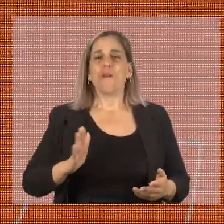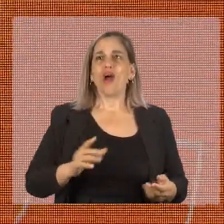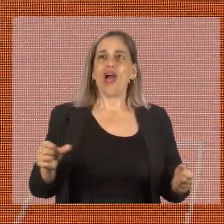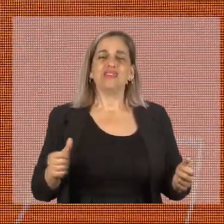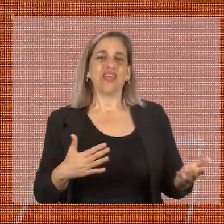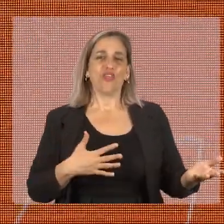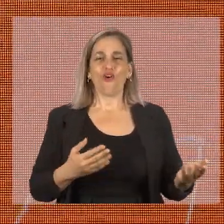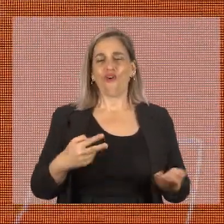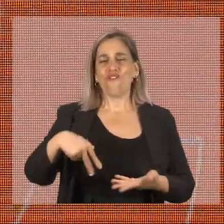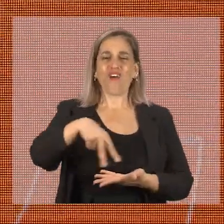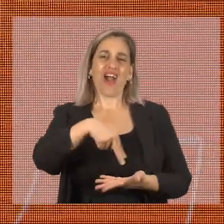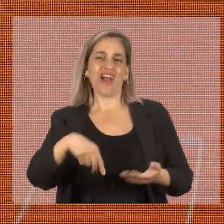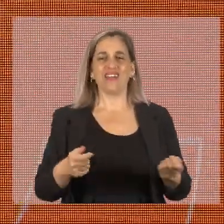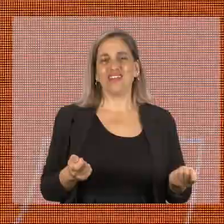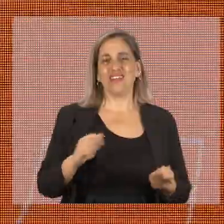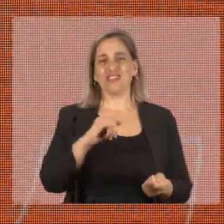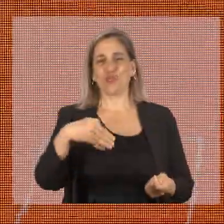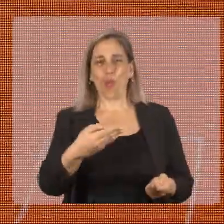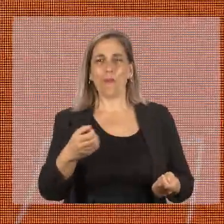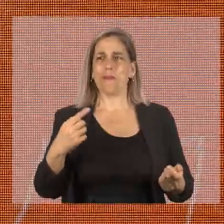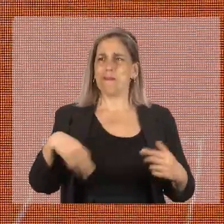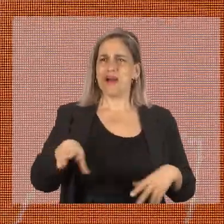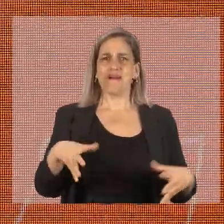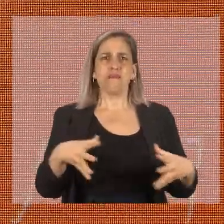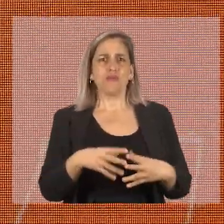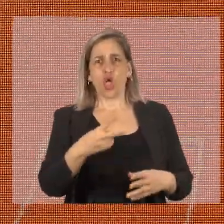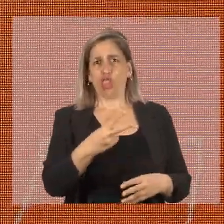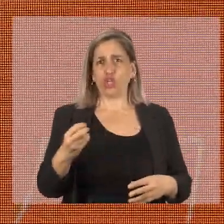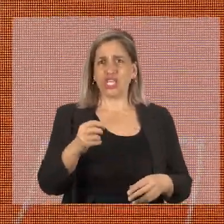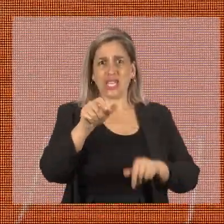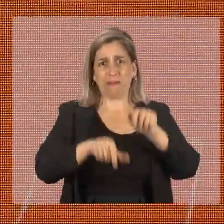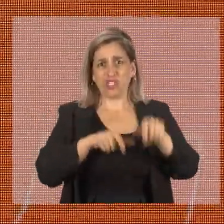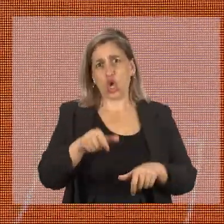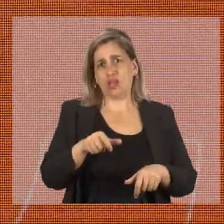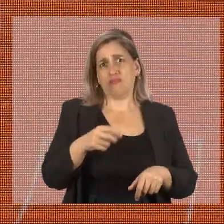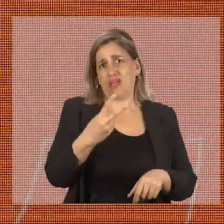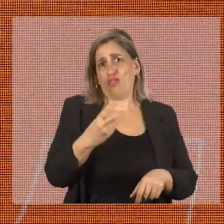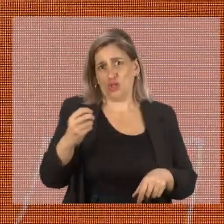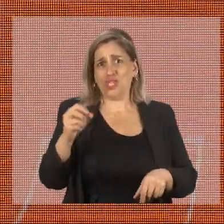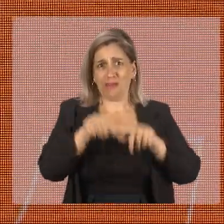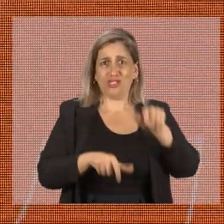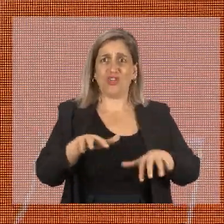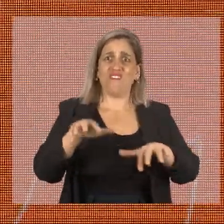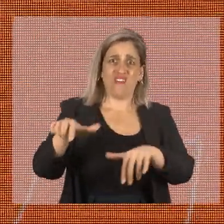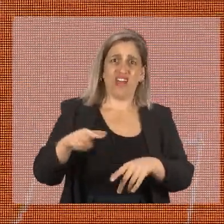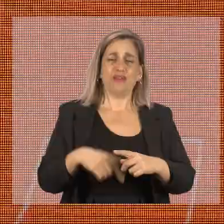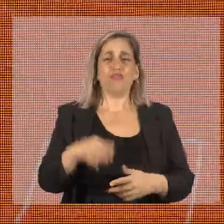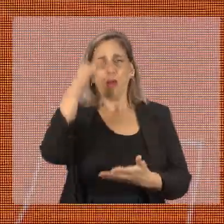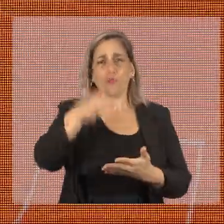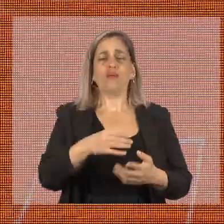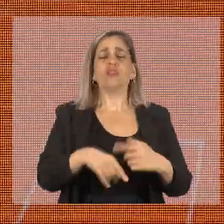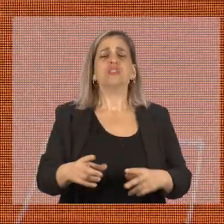zumba, estaba medio... El pueblo estaba movido. 200 personas, Perseverano. Y